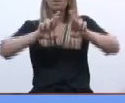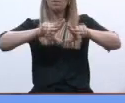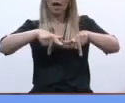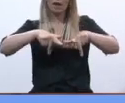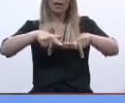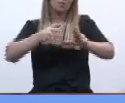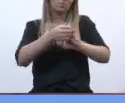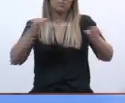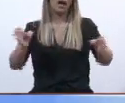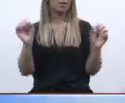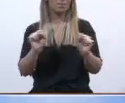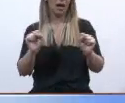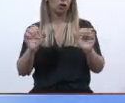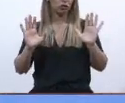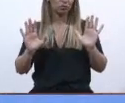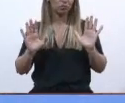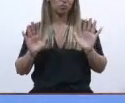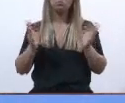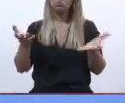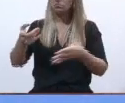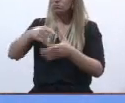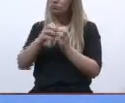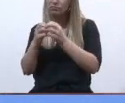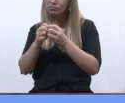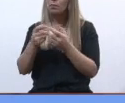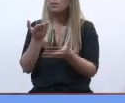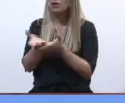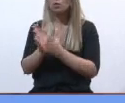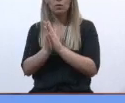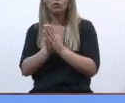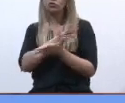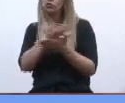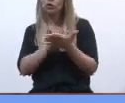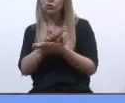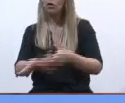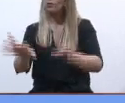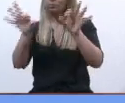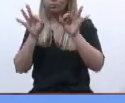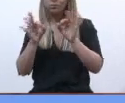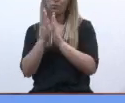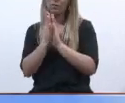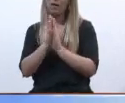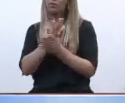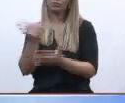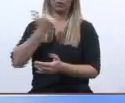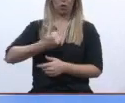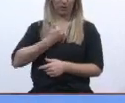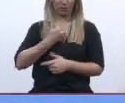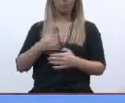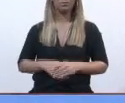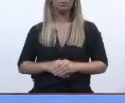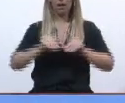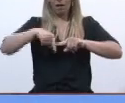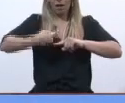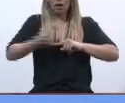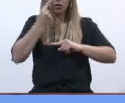pasar el invierno. Les pide una solución y en cuanto la tengan, les pide que se la acerquen. Al otro día, a